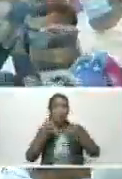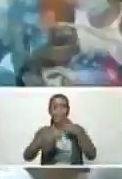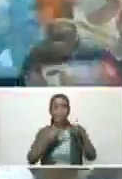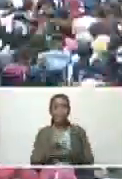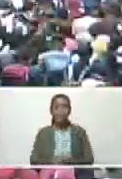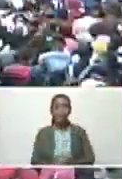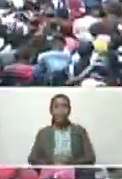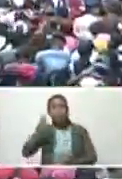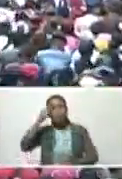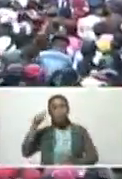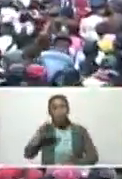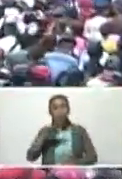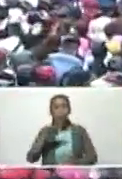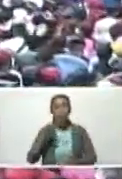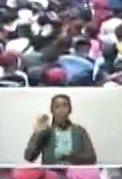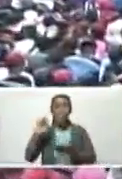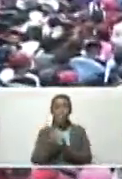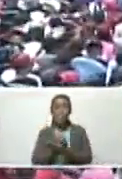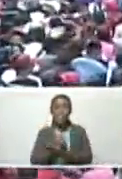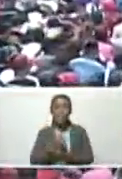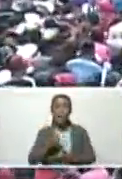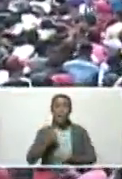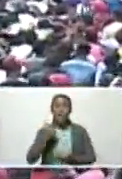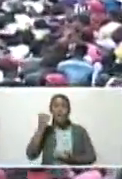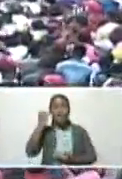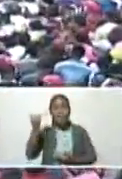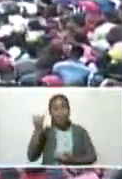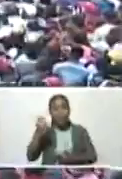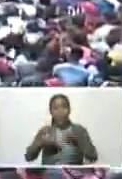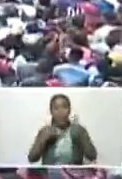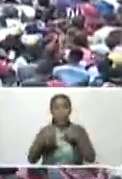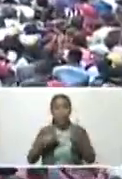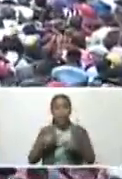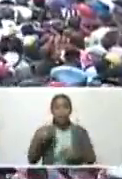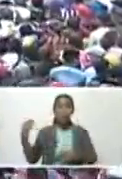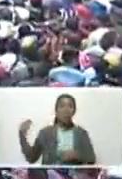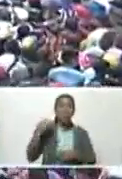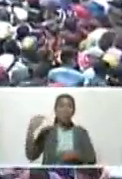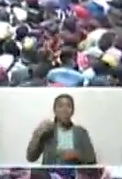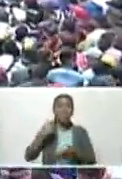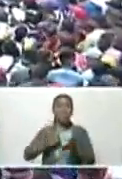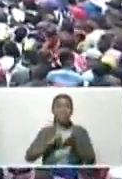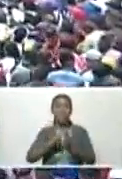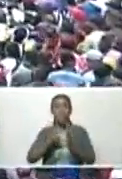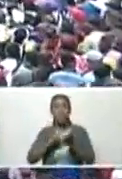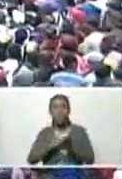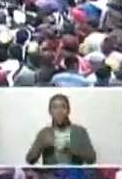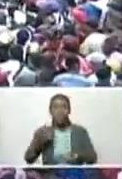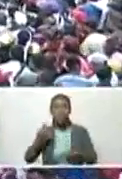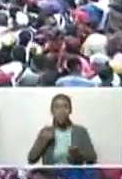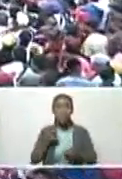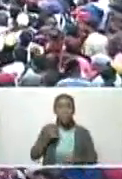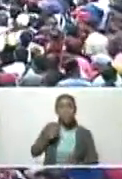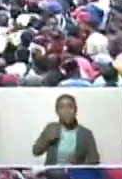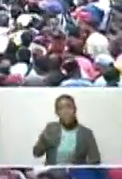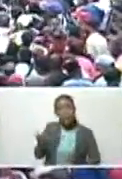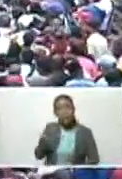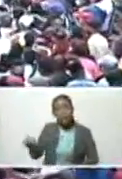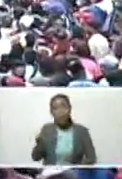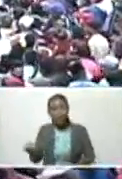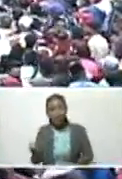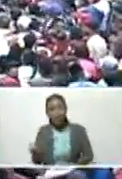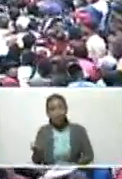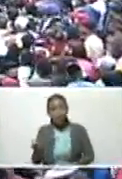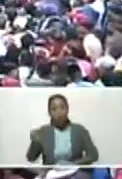Un pueblo despolitizado es víctima de la manipulación oligárquica